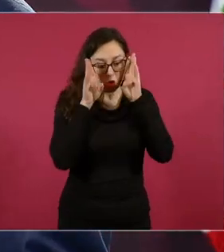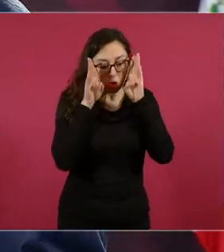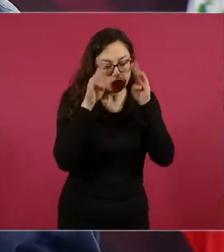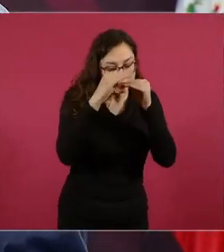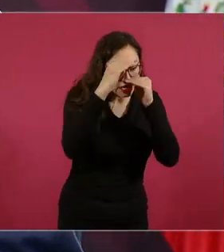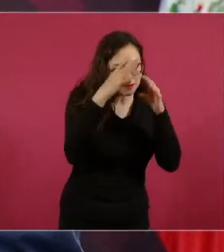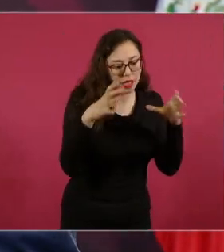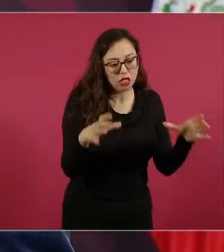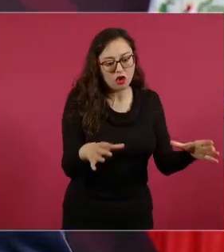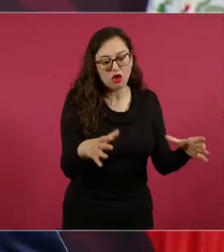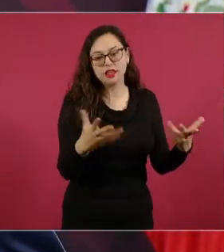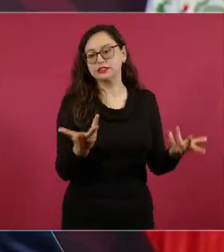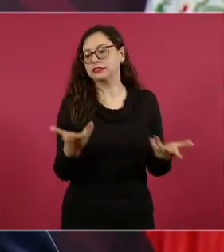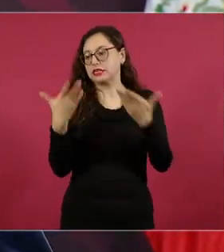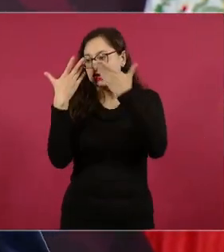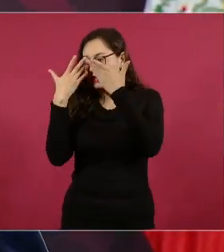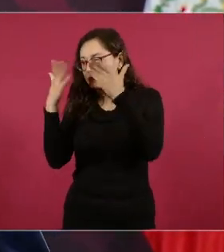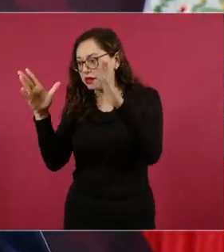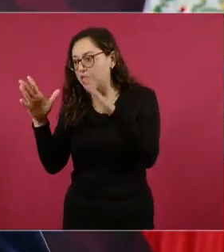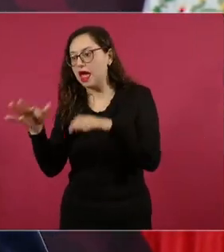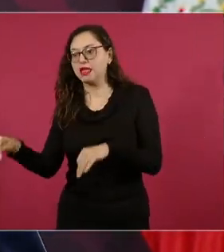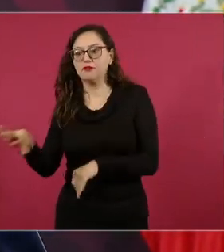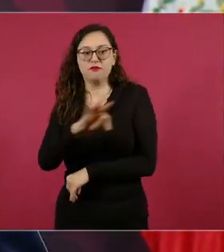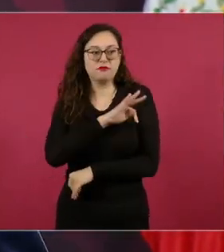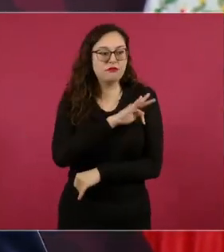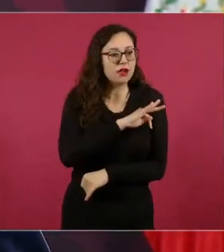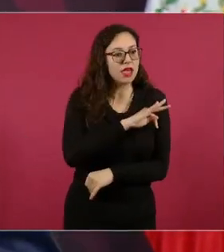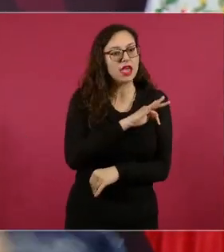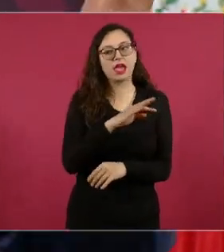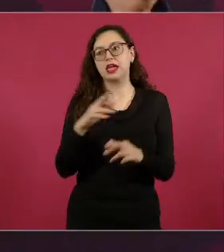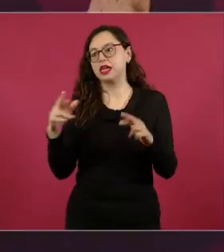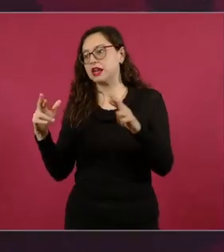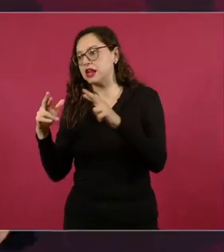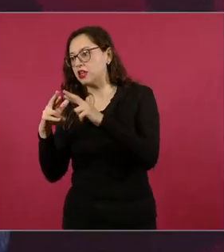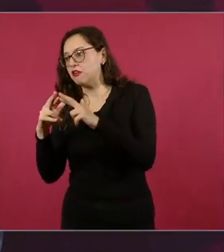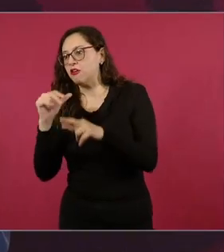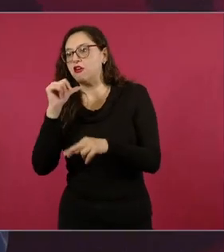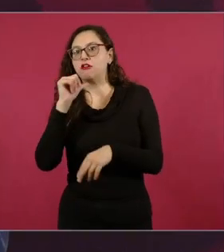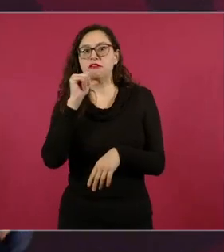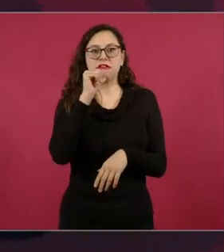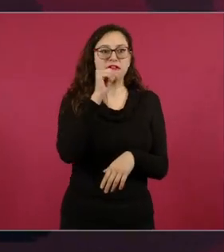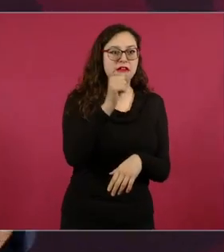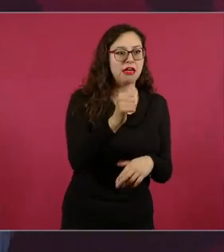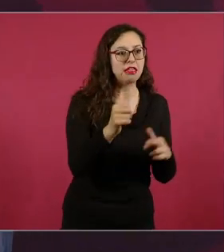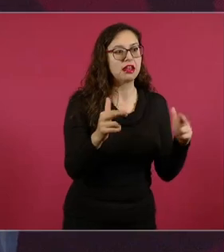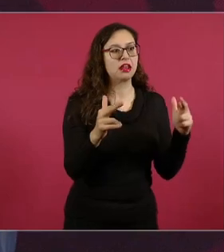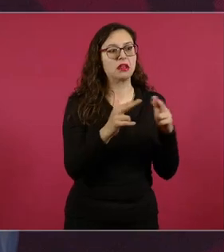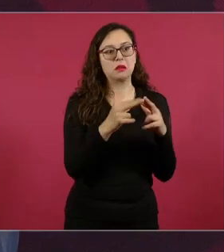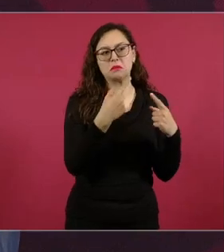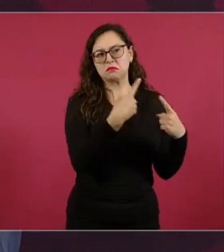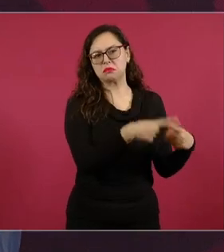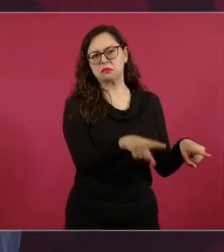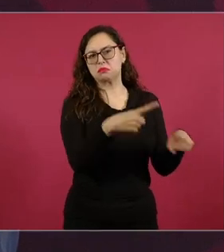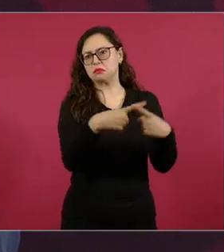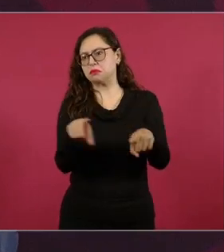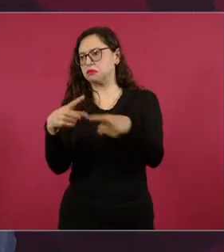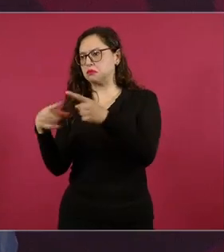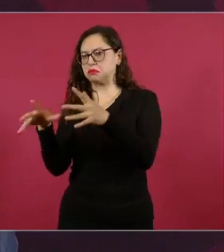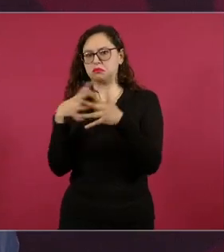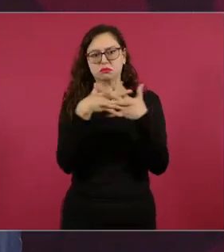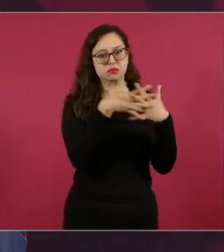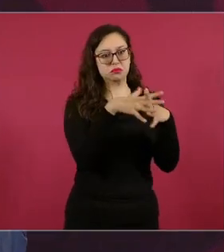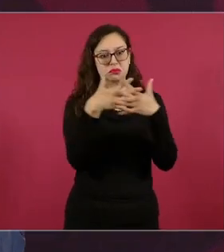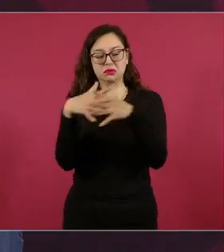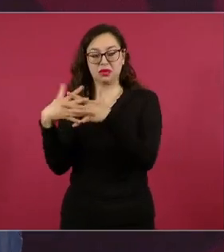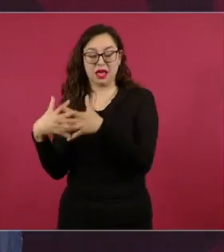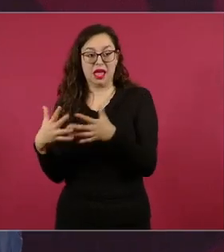y hay creyentes y no creyentes, y hay democracia, hay pluralidad. Entonces, sí hay